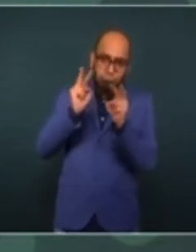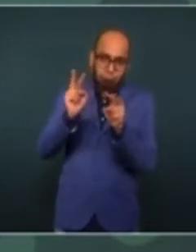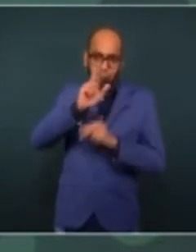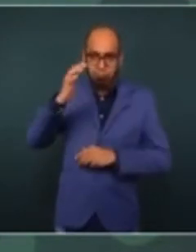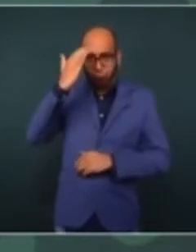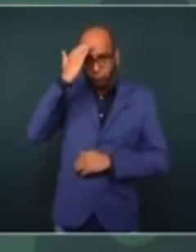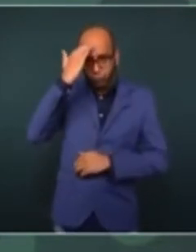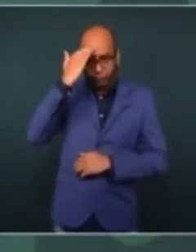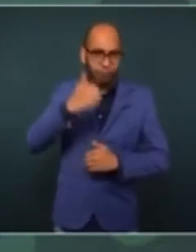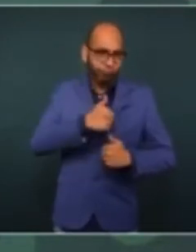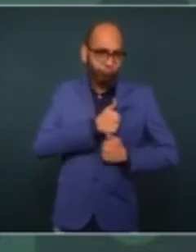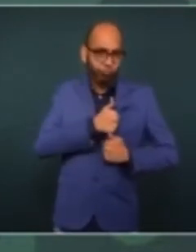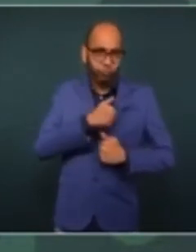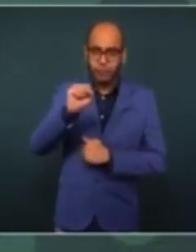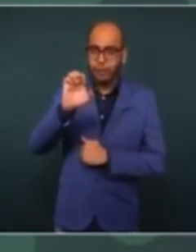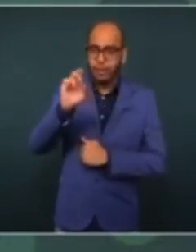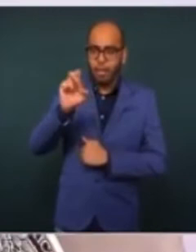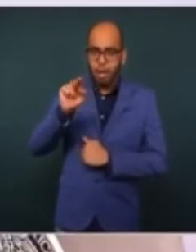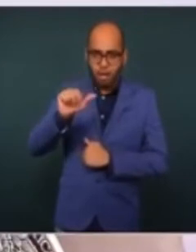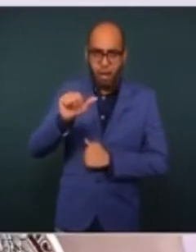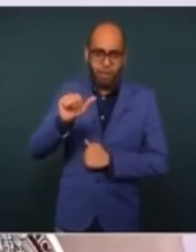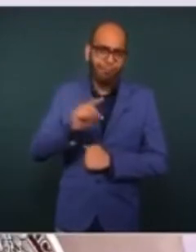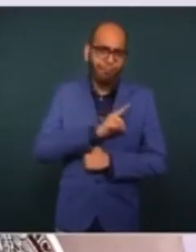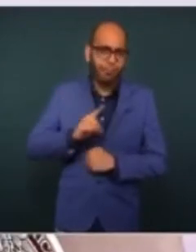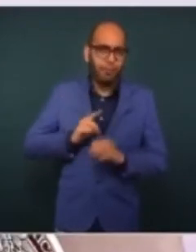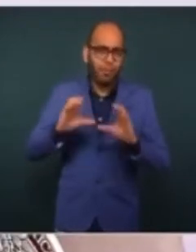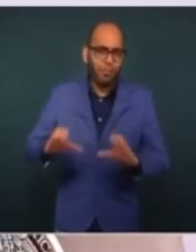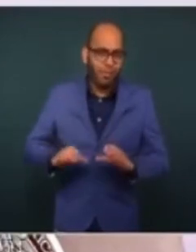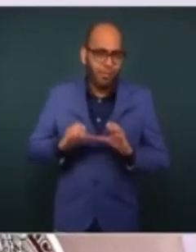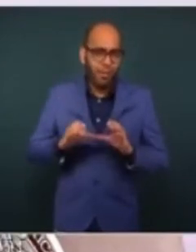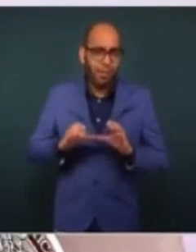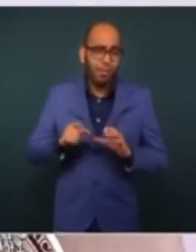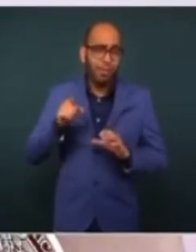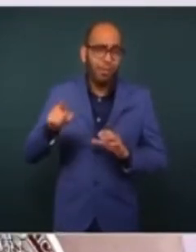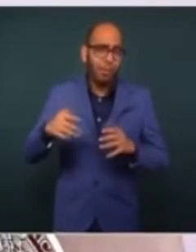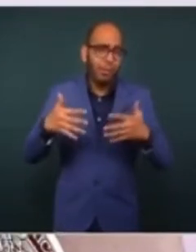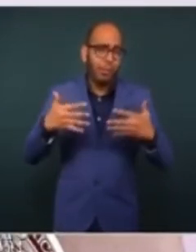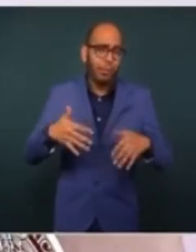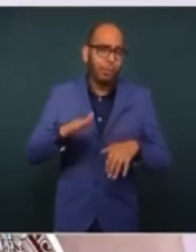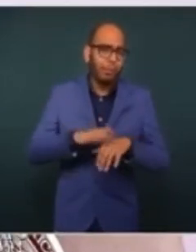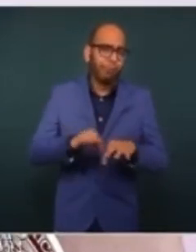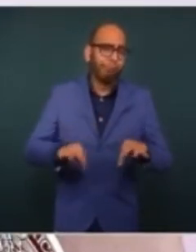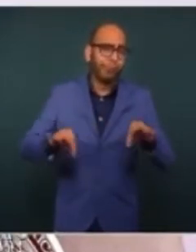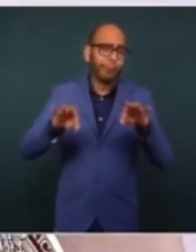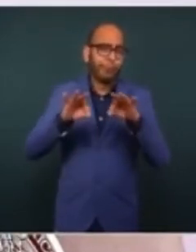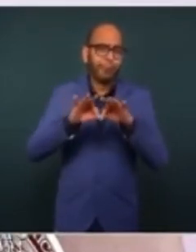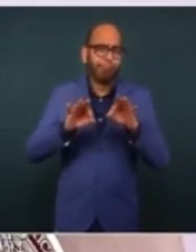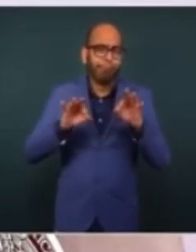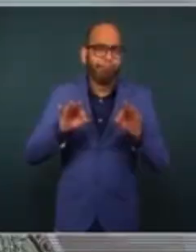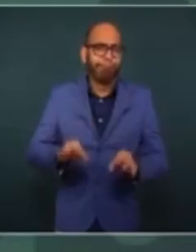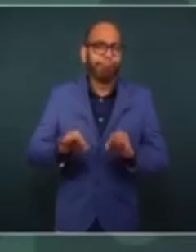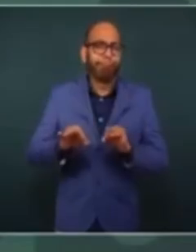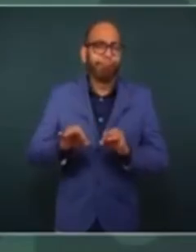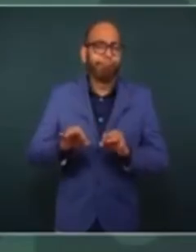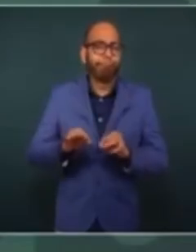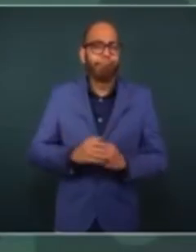y creo que debemos de cuidarlas. Son las instituciones más prestigiadas y queridas por los mexicanos.